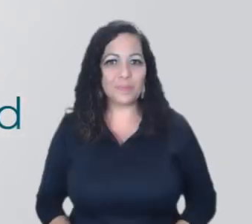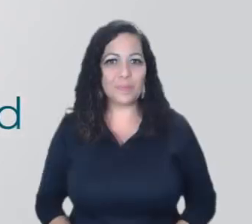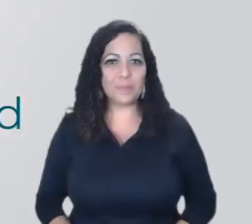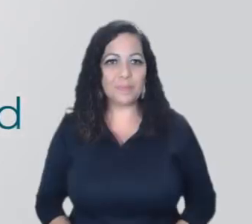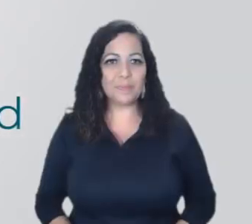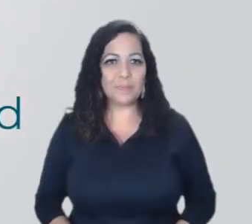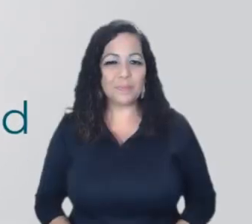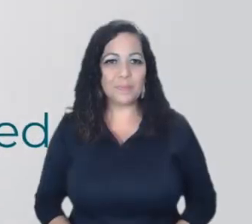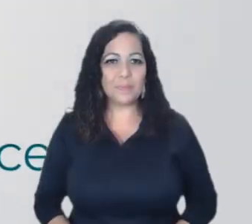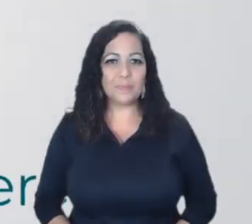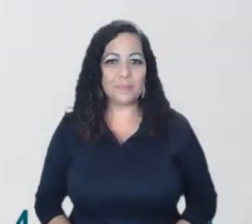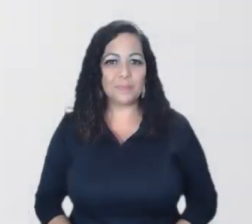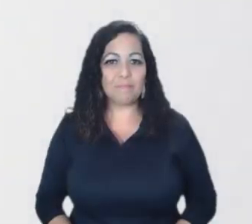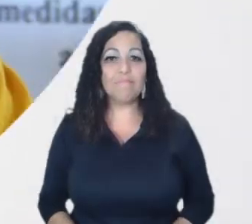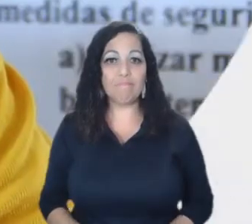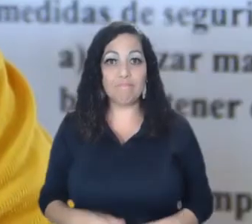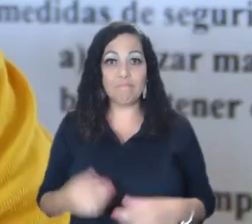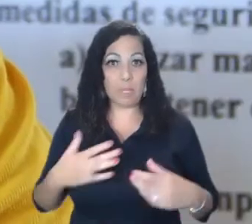luego de